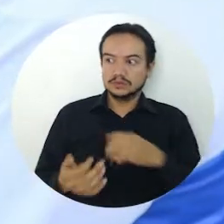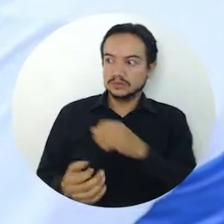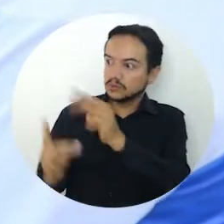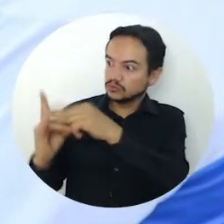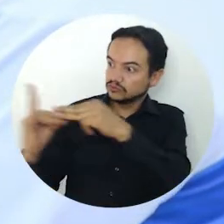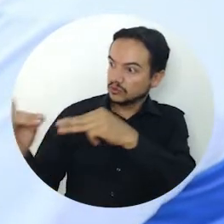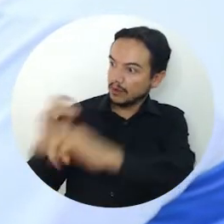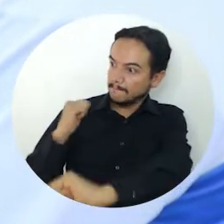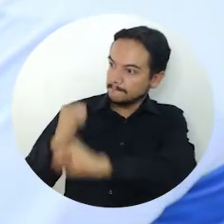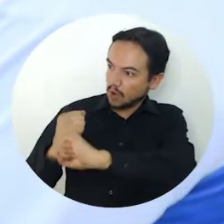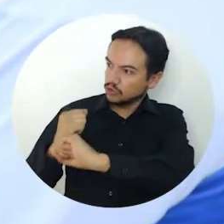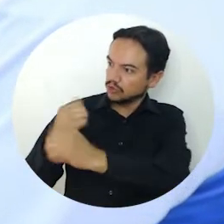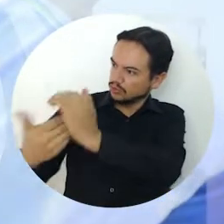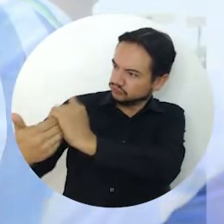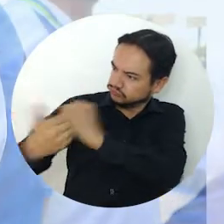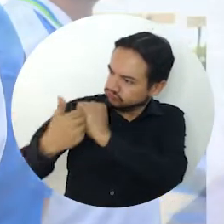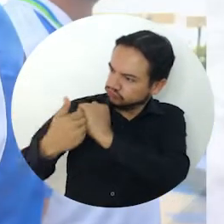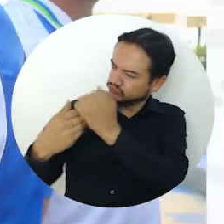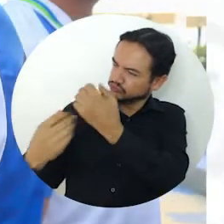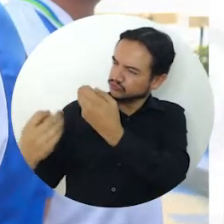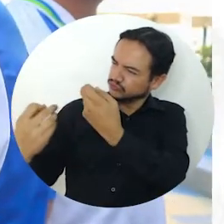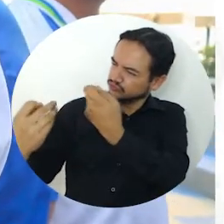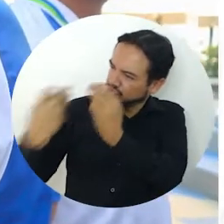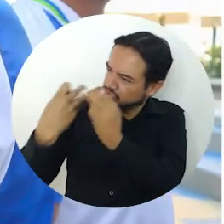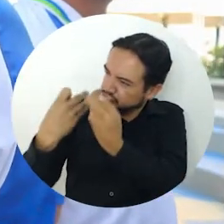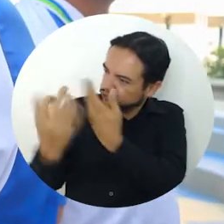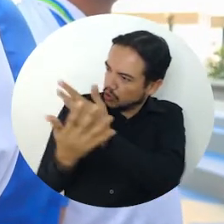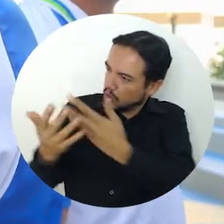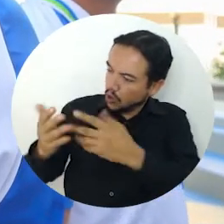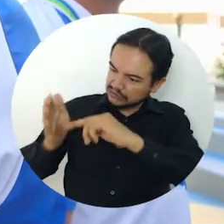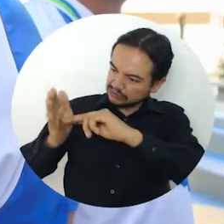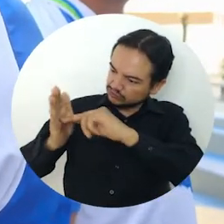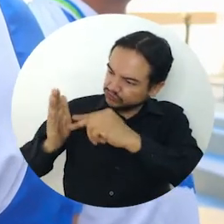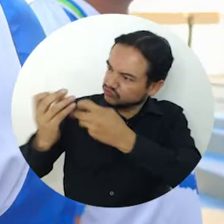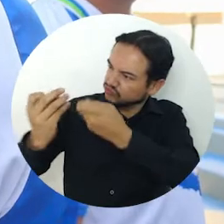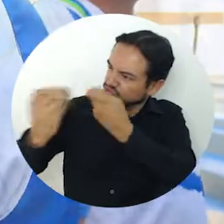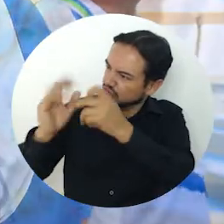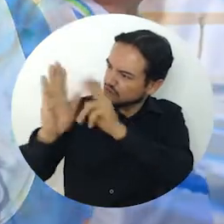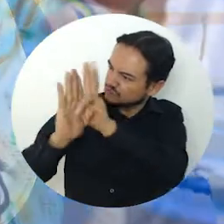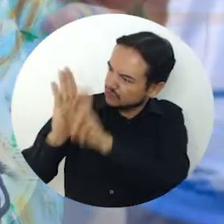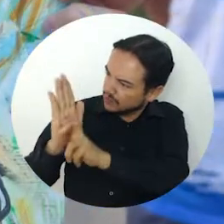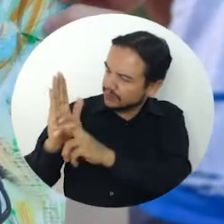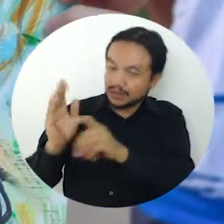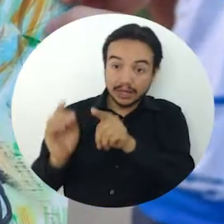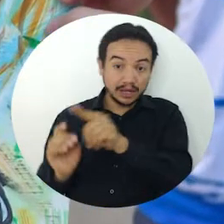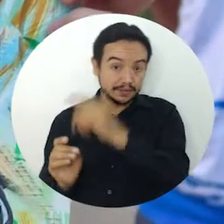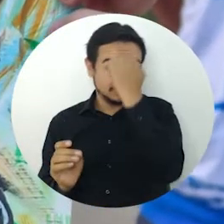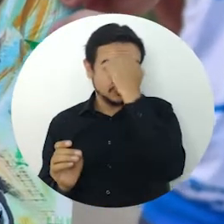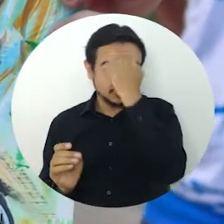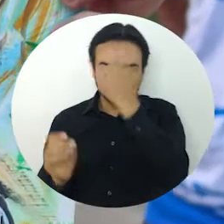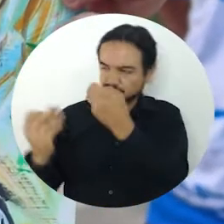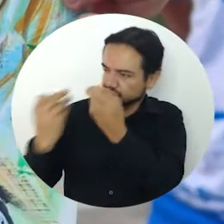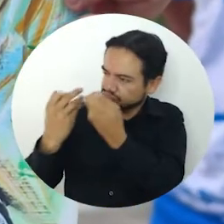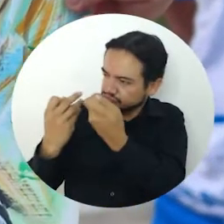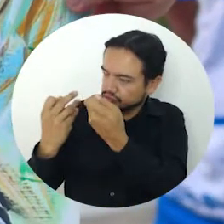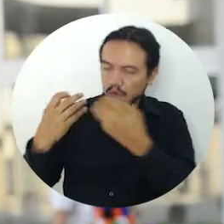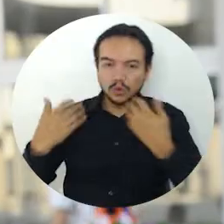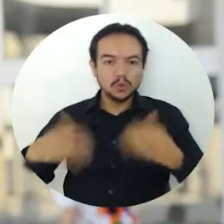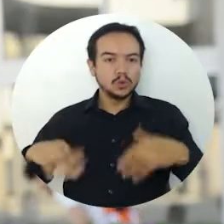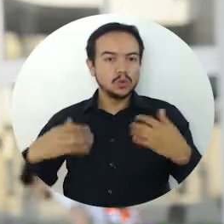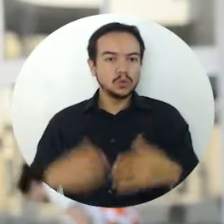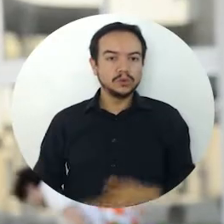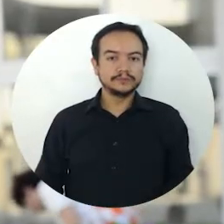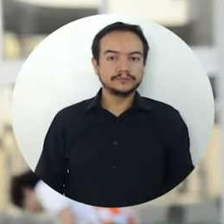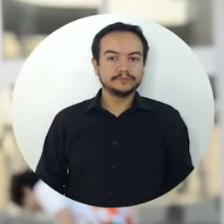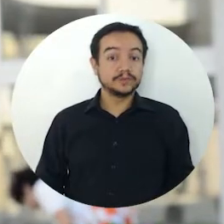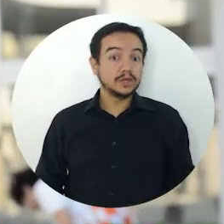parte científica y la parte técnica, pues con el profesor Alfredo, nos ayudó para lograr este objetivo. Claro, el apoyo